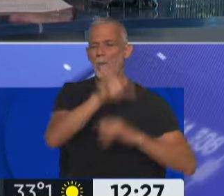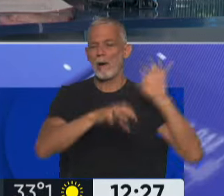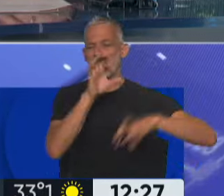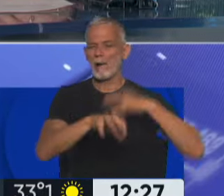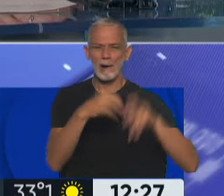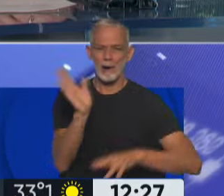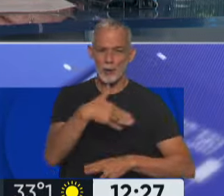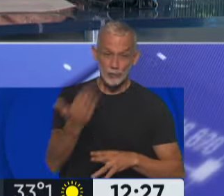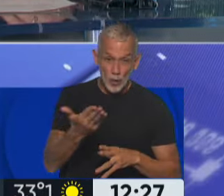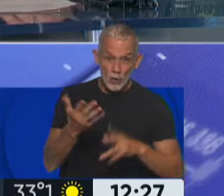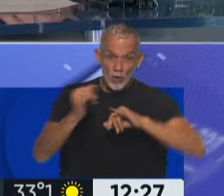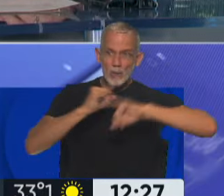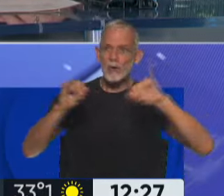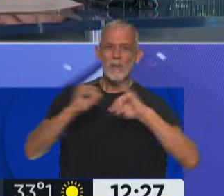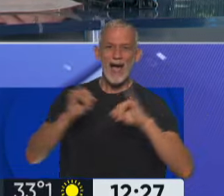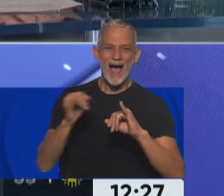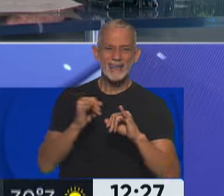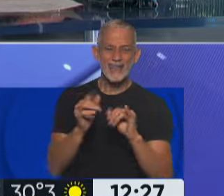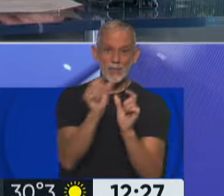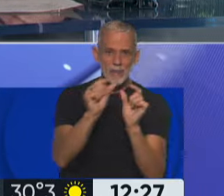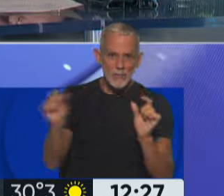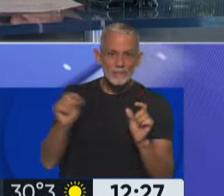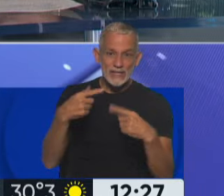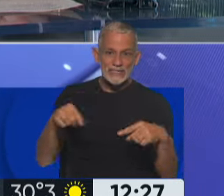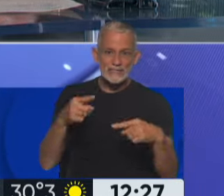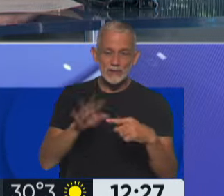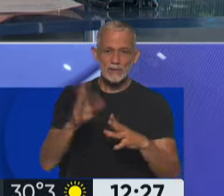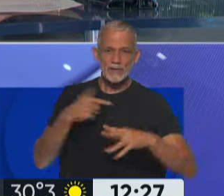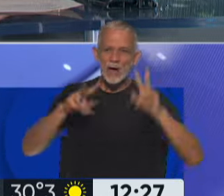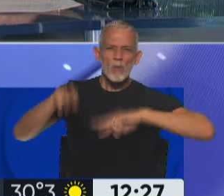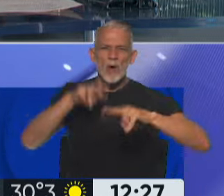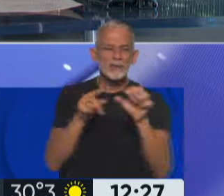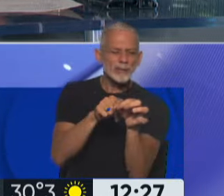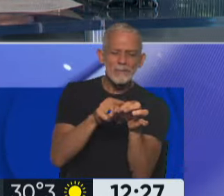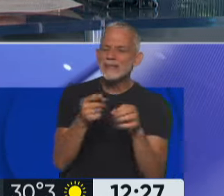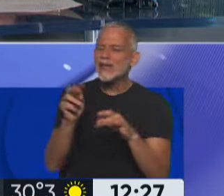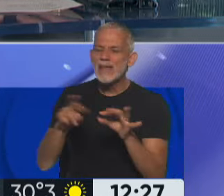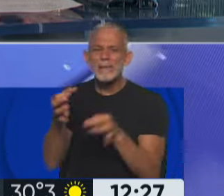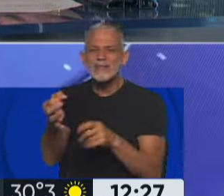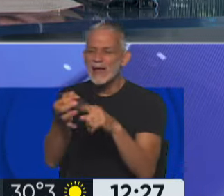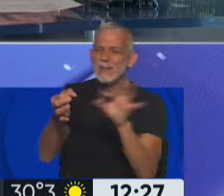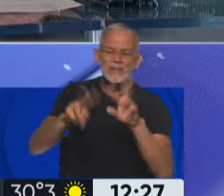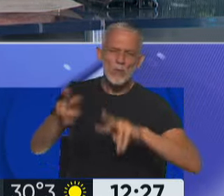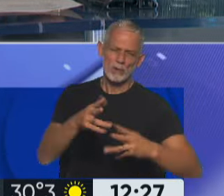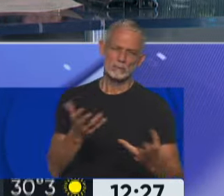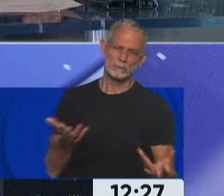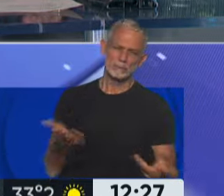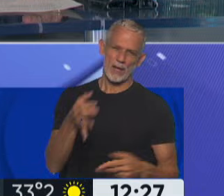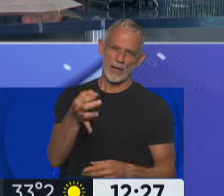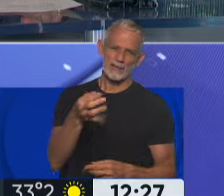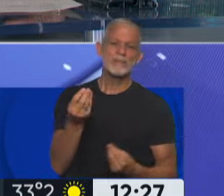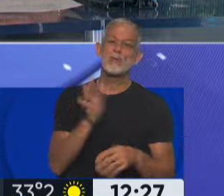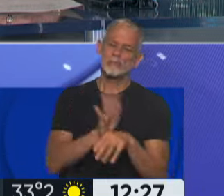la la campaña comercial de varios capítulos de Estamos buscando tapitas acá estamos buscando tapitas allá cuando la búsqueda de tapitas